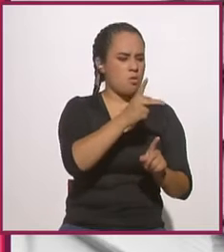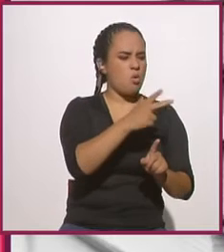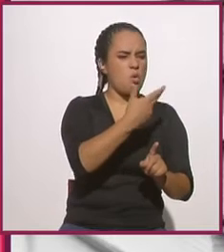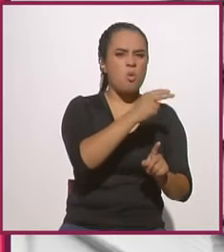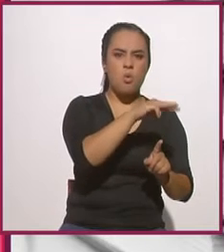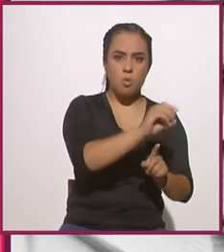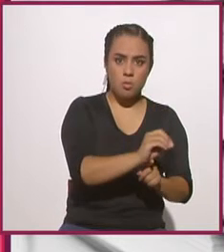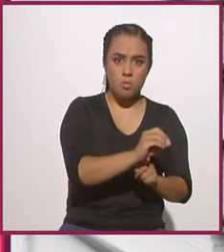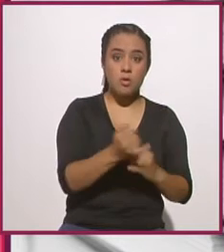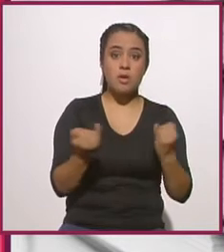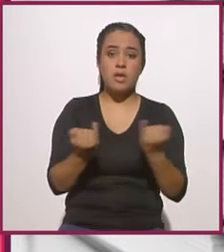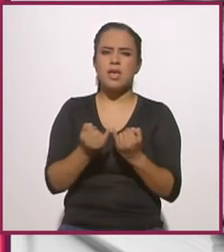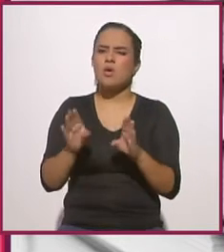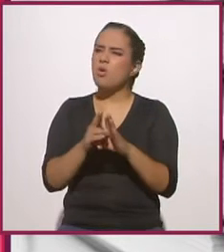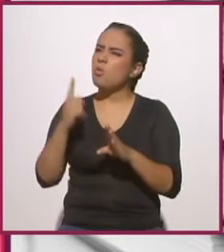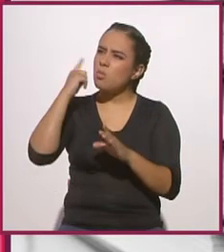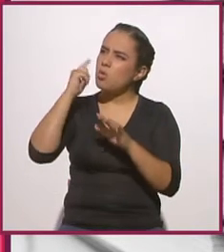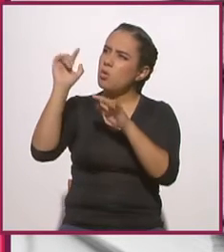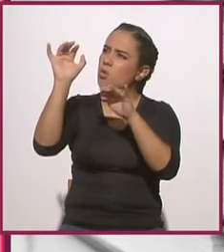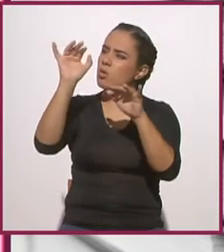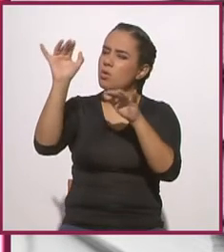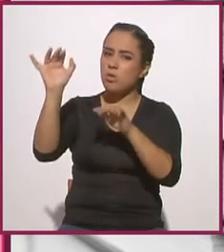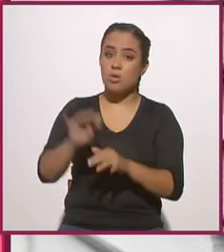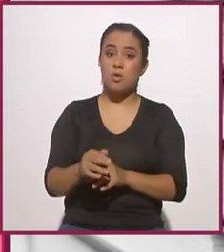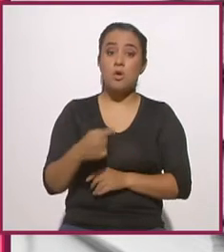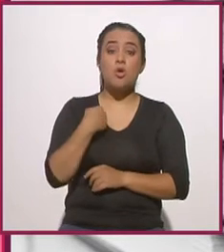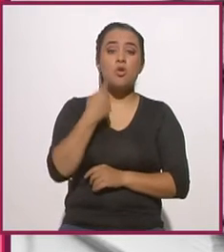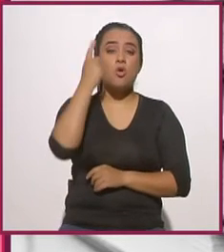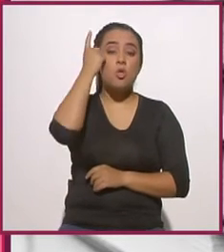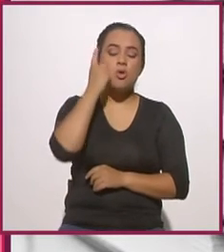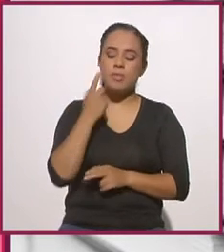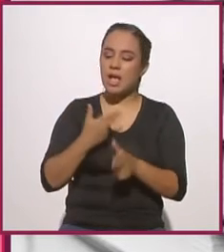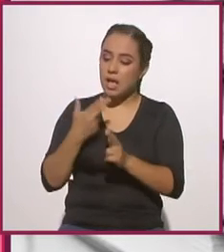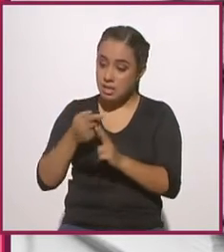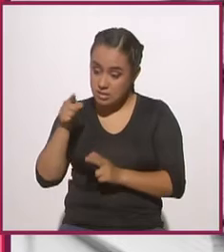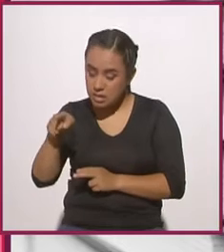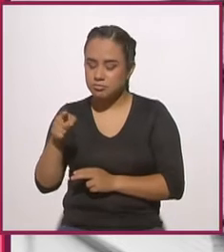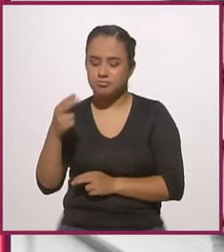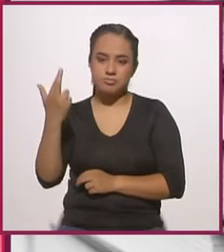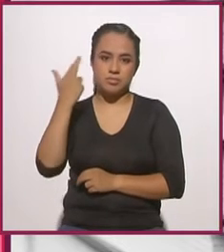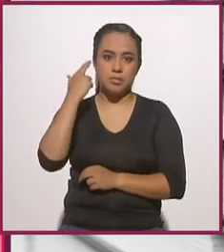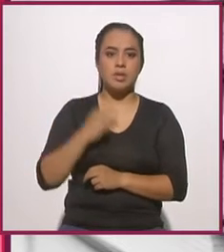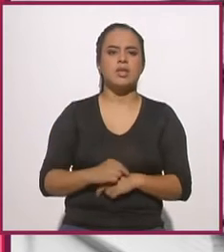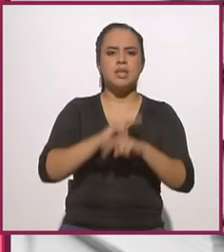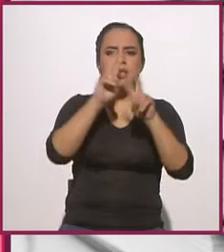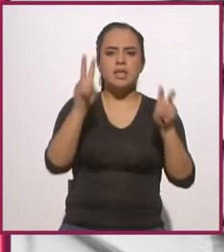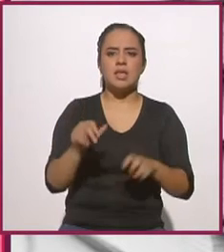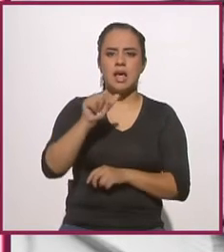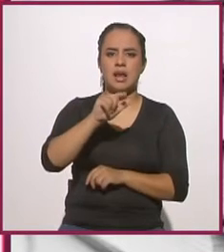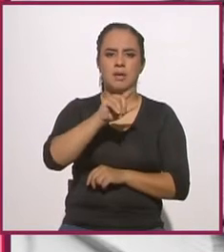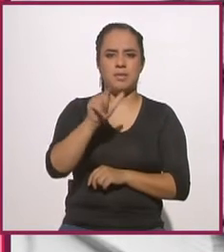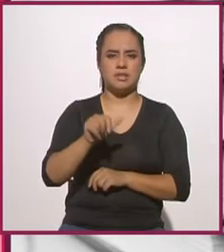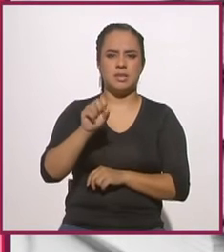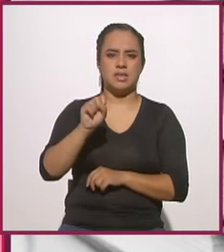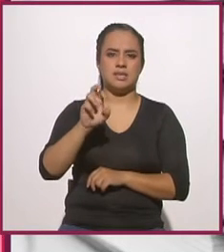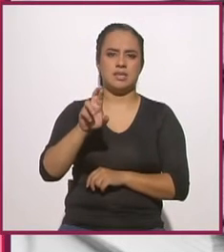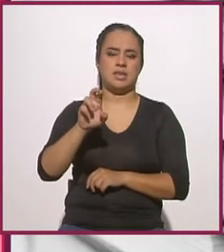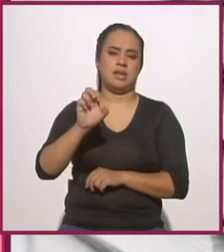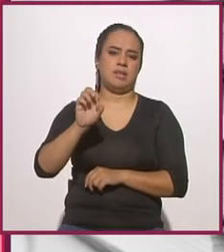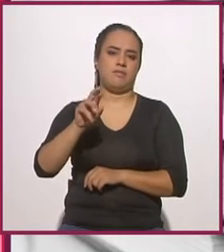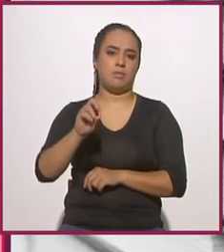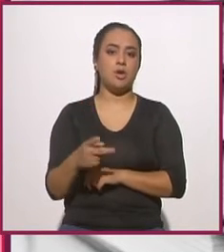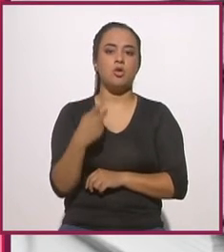el canto de las hojas y no me dormiré sin escucharte. Se trata del poema Alabanza del ser efímero, refutación de la vida